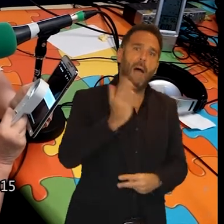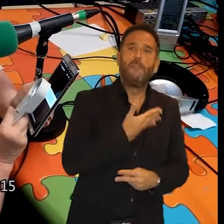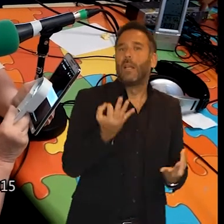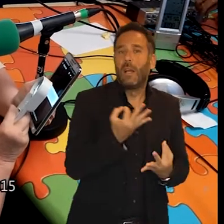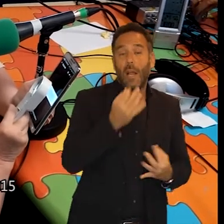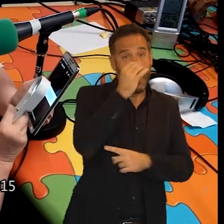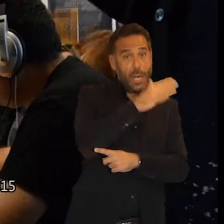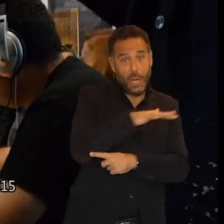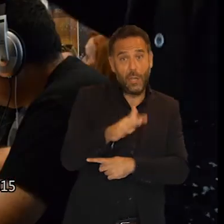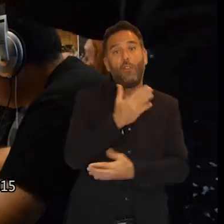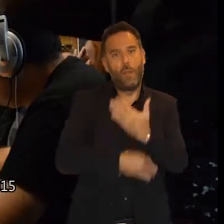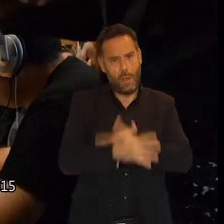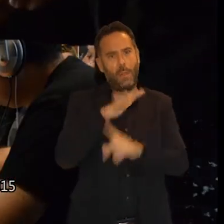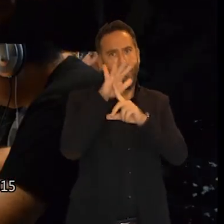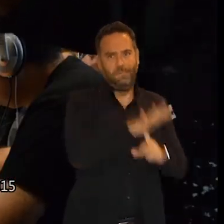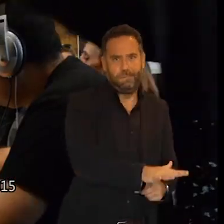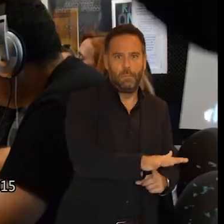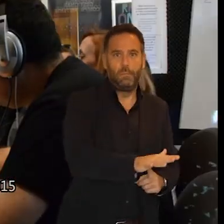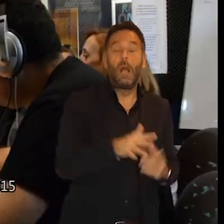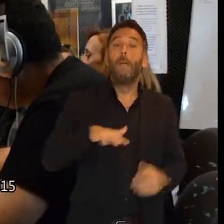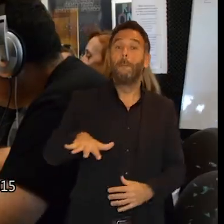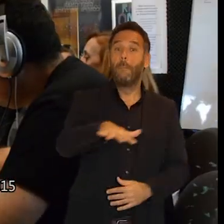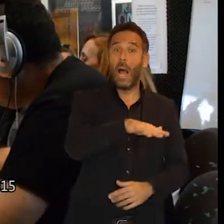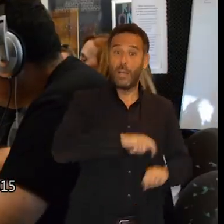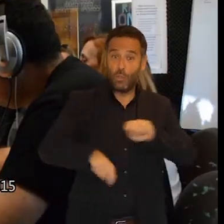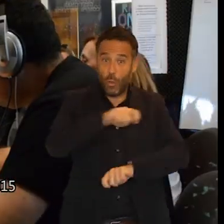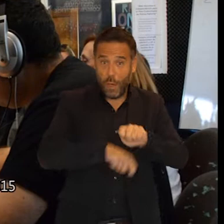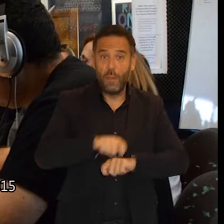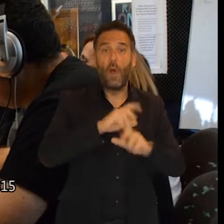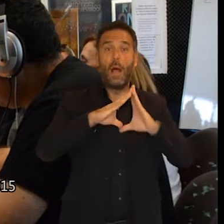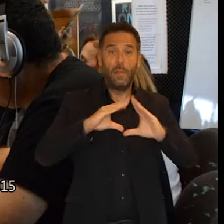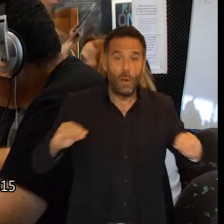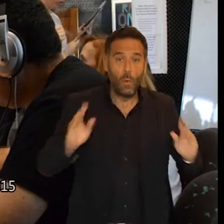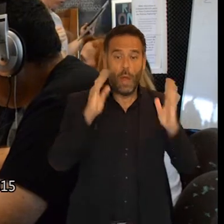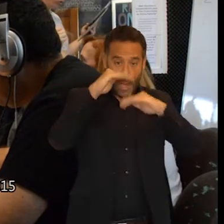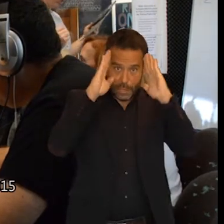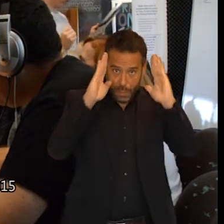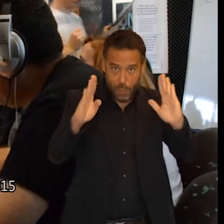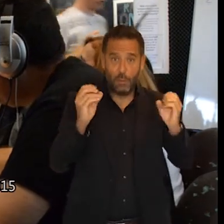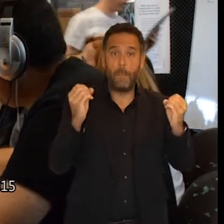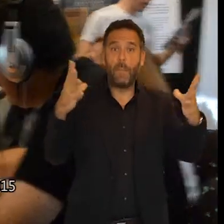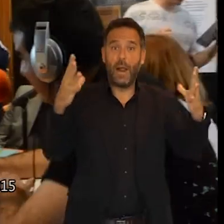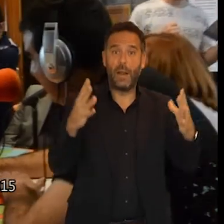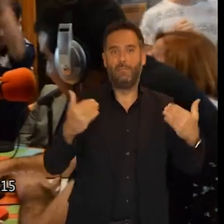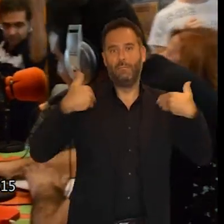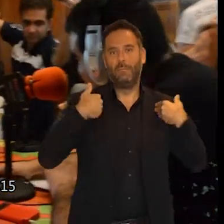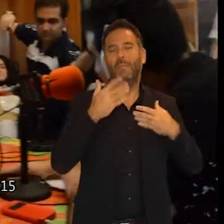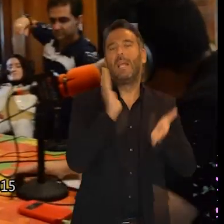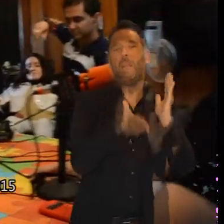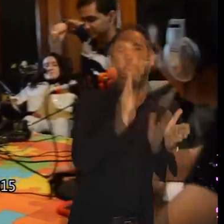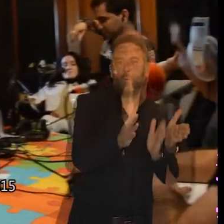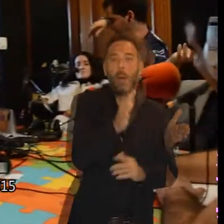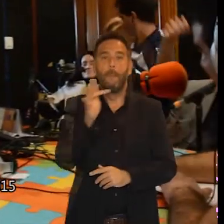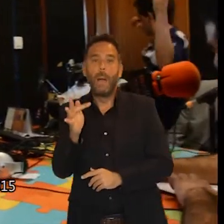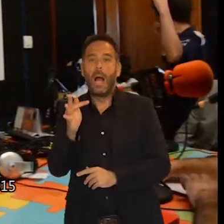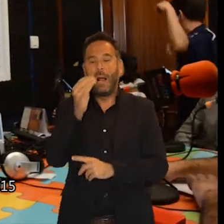niños con discapacidad. La Plataforma Andaluza de Atención Temprana, constituida por terapeuta y familia de niños con síndrome de